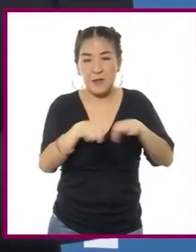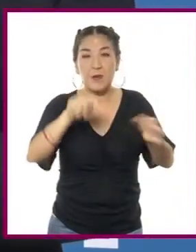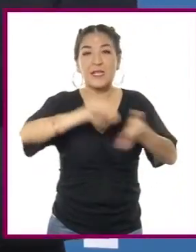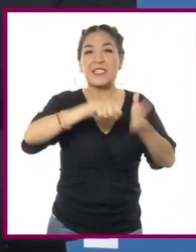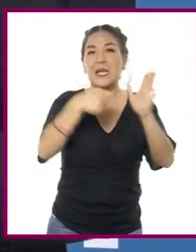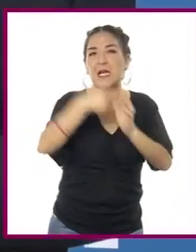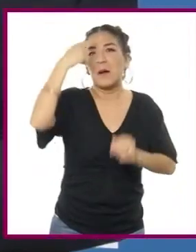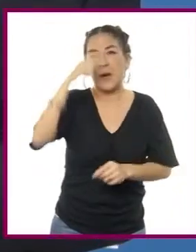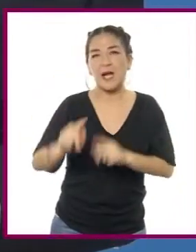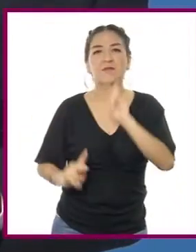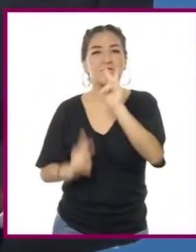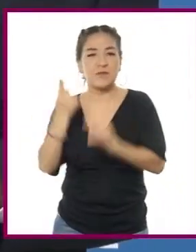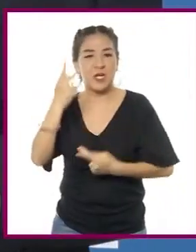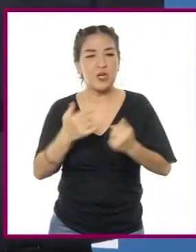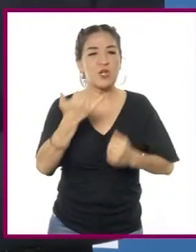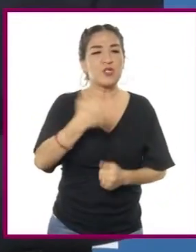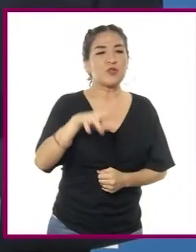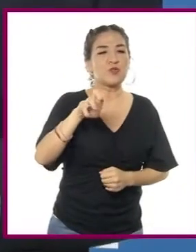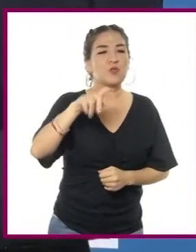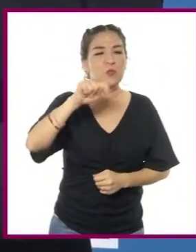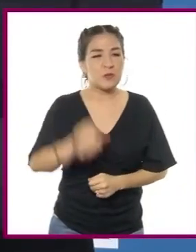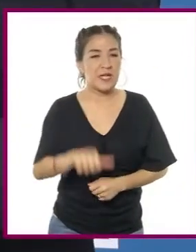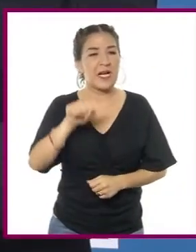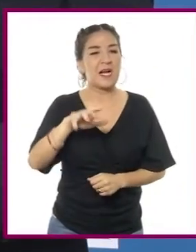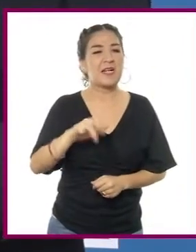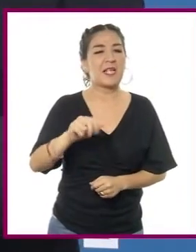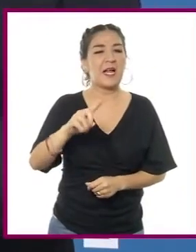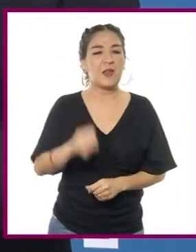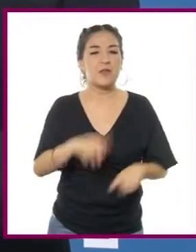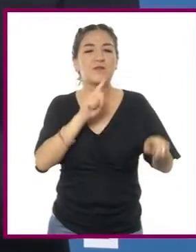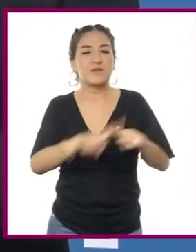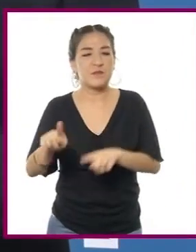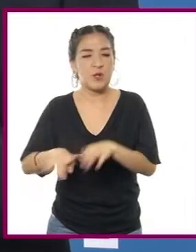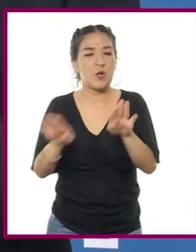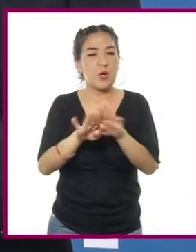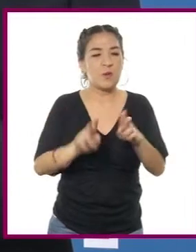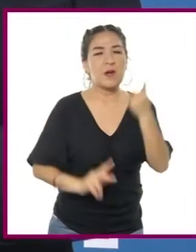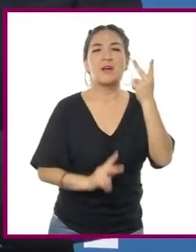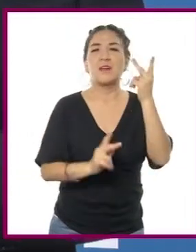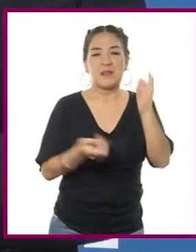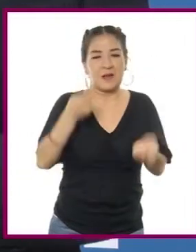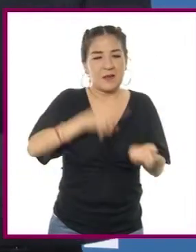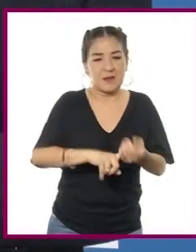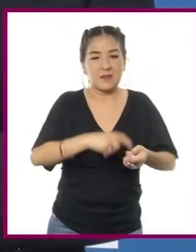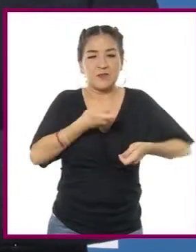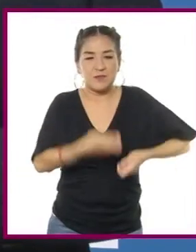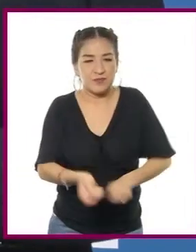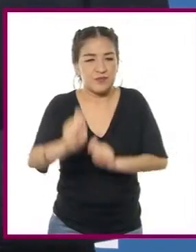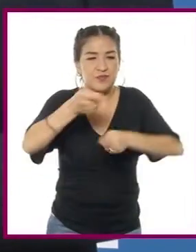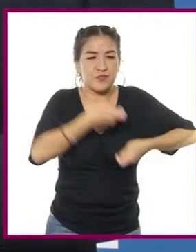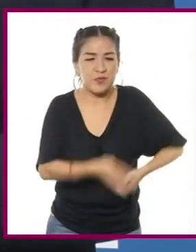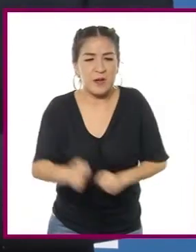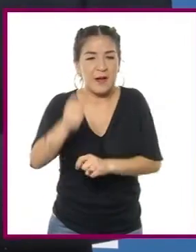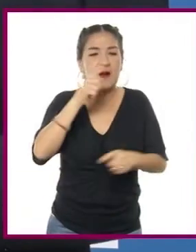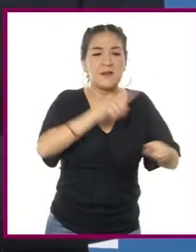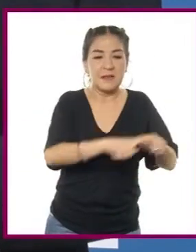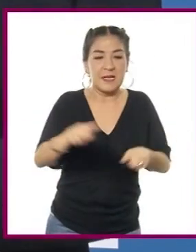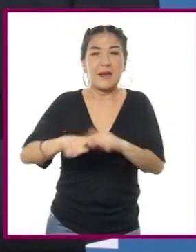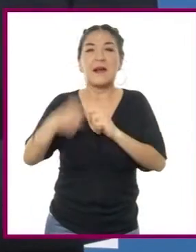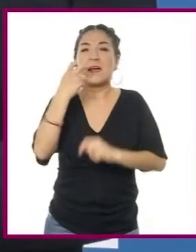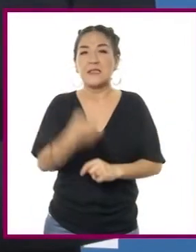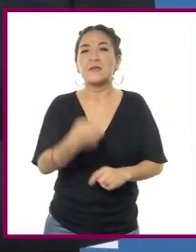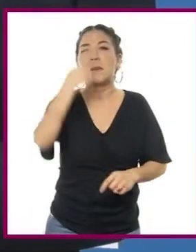para la siembra, como la yunta, el arado y otros aperos de labranza. Sin embargo, esto no significa que los